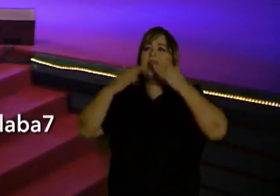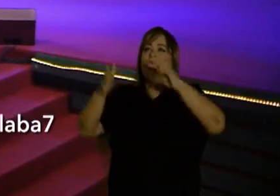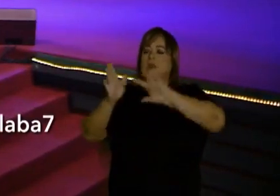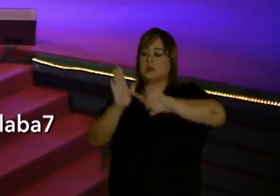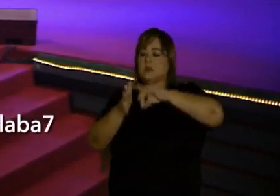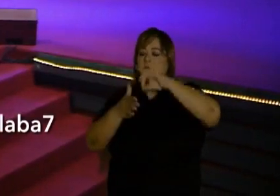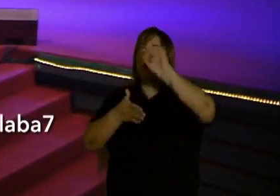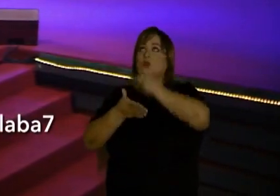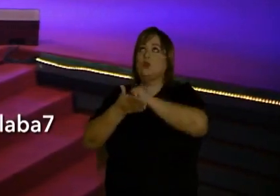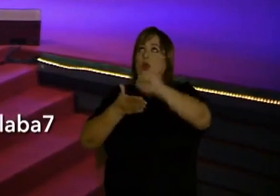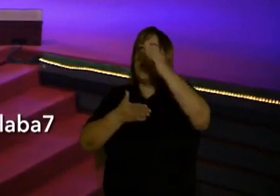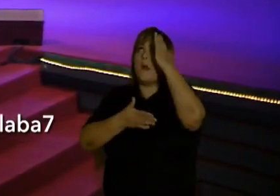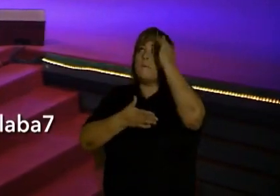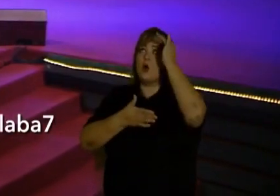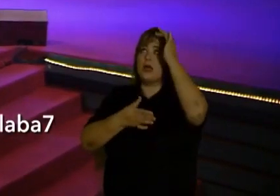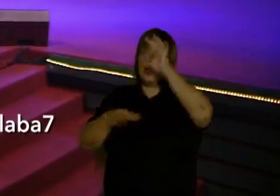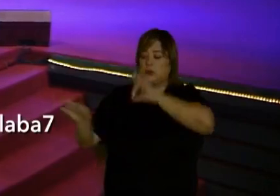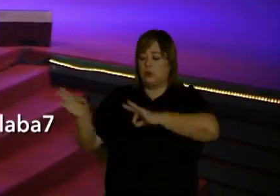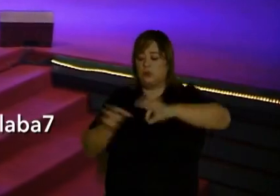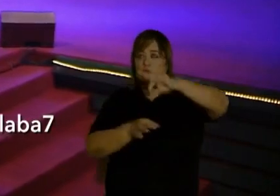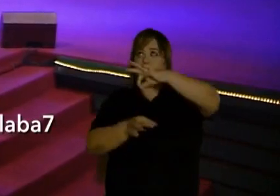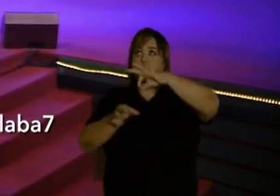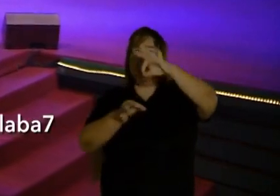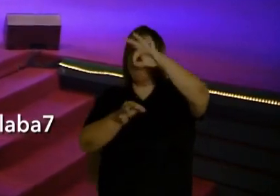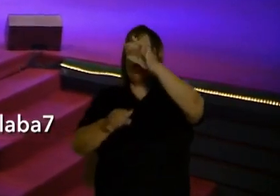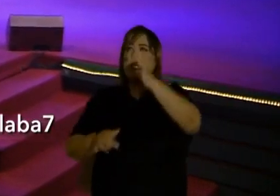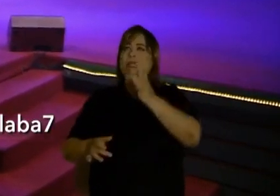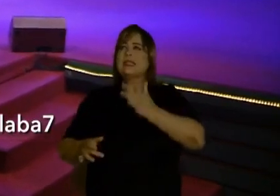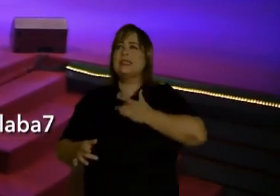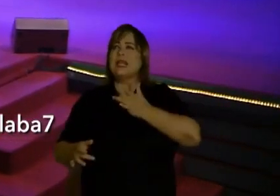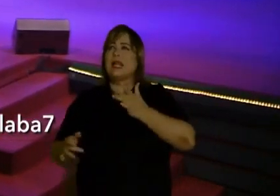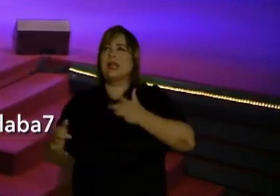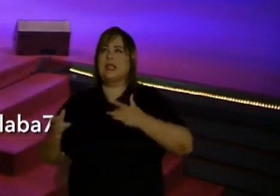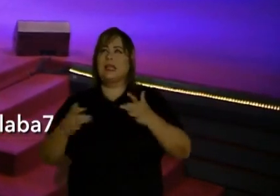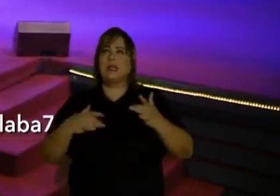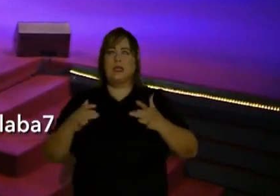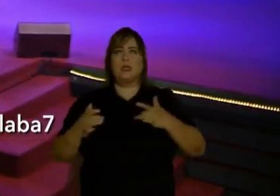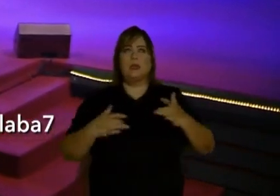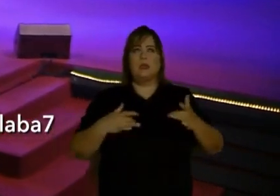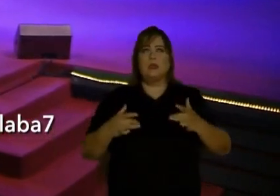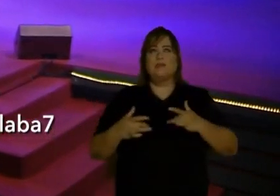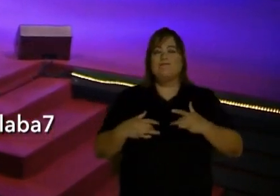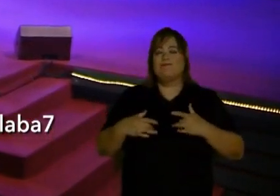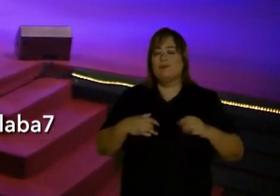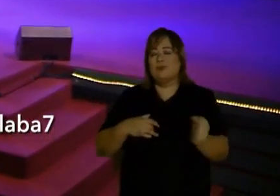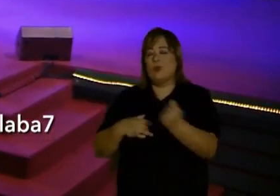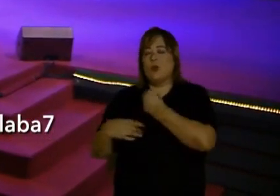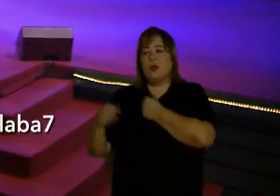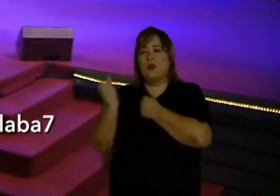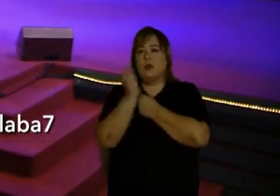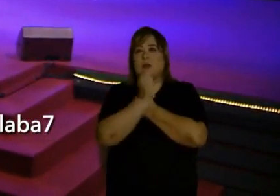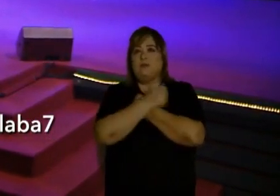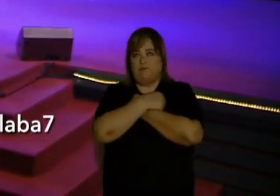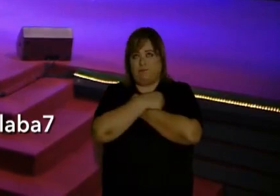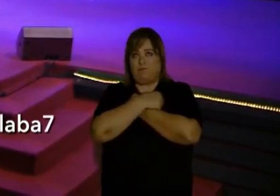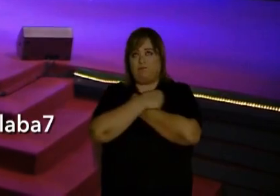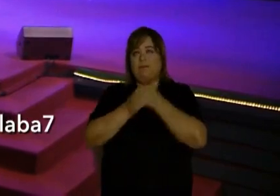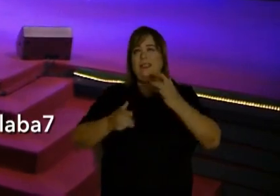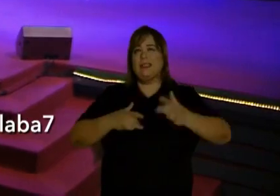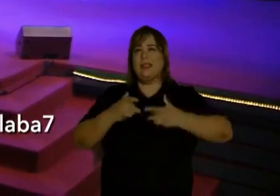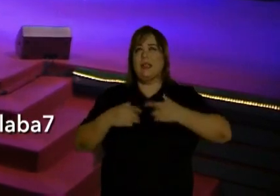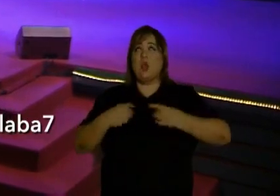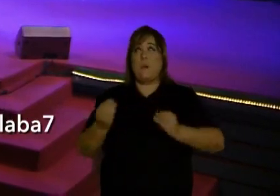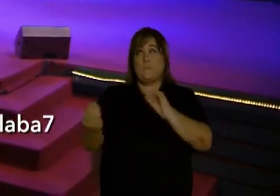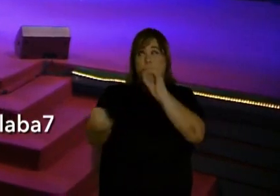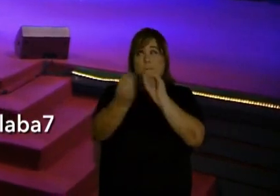mover, Señor, en esta mañana, porque podemos sentir, Señor, una vez más tu acaricia, Señor. Podemos sentir tu